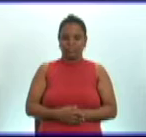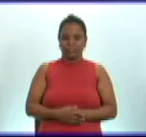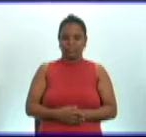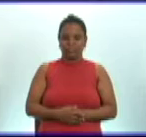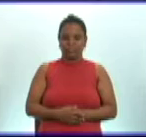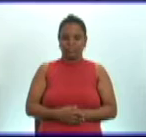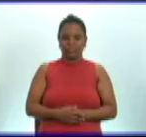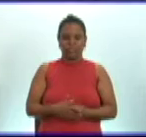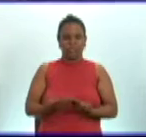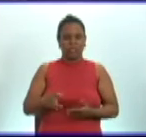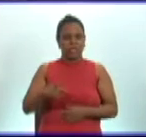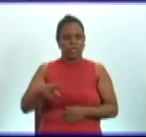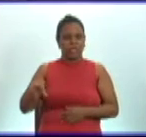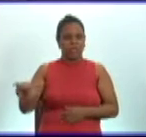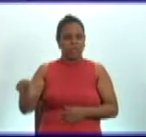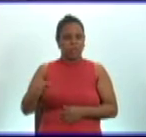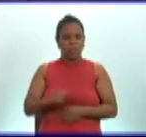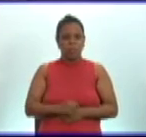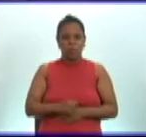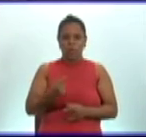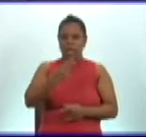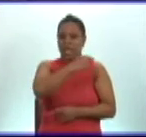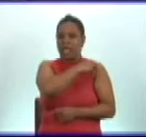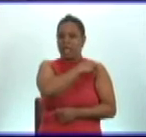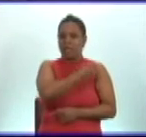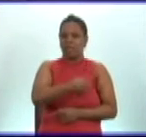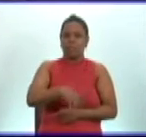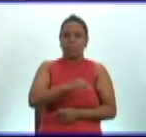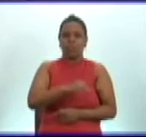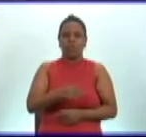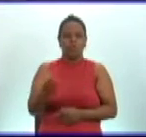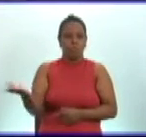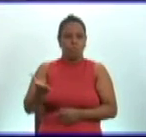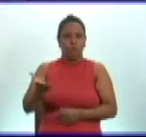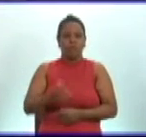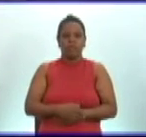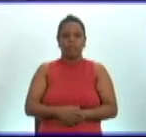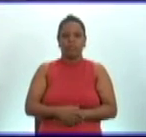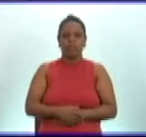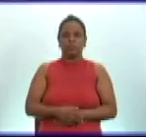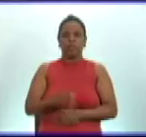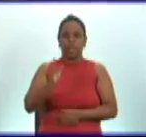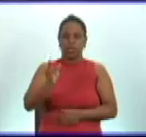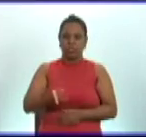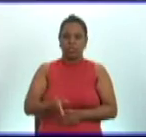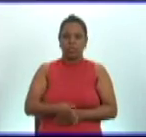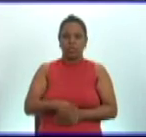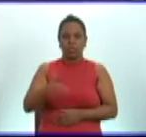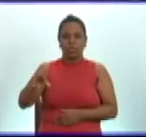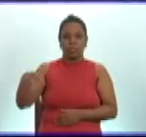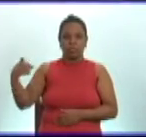Que busque al presbítero. Urgente. A su orden. Busca al presbítero.